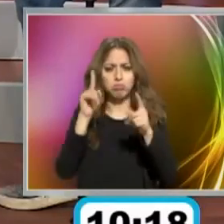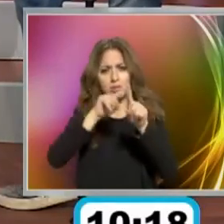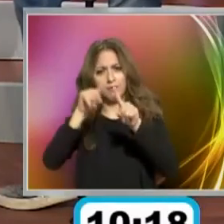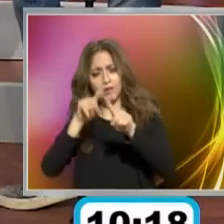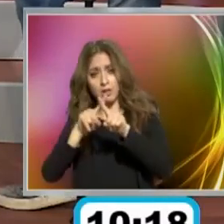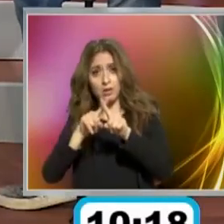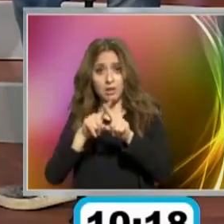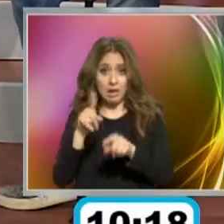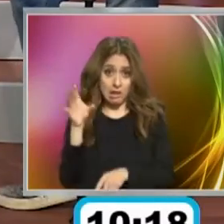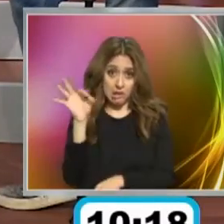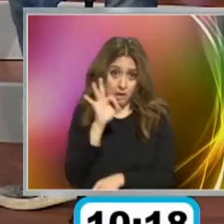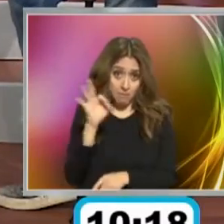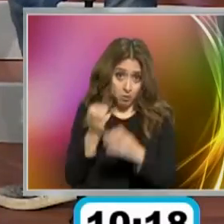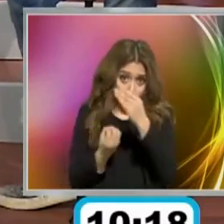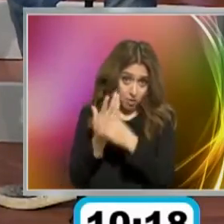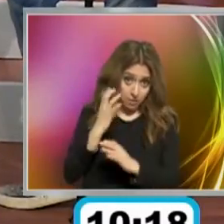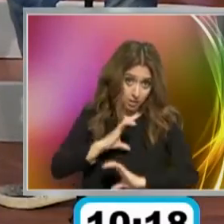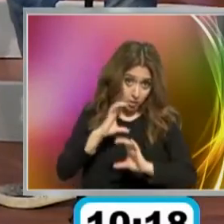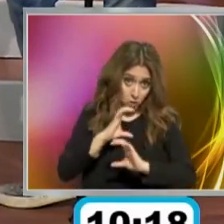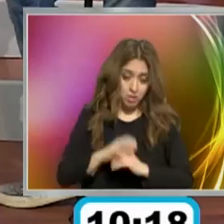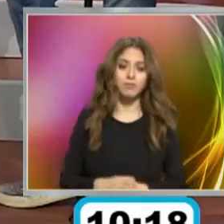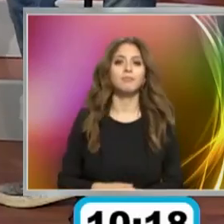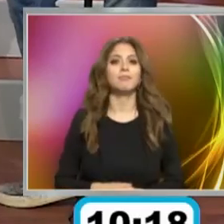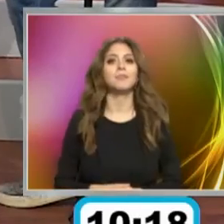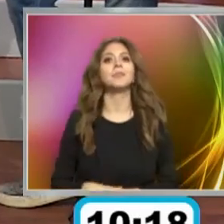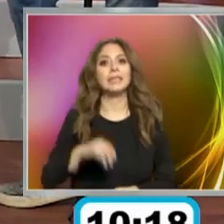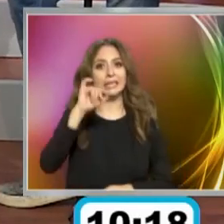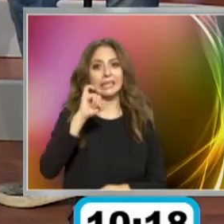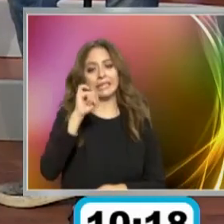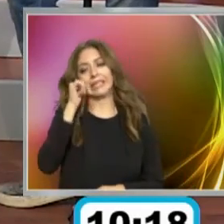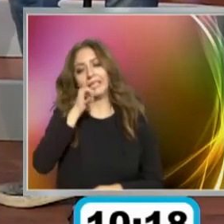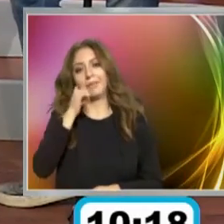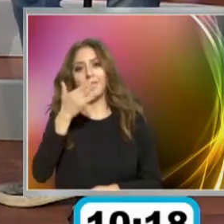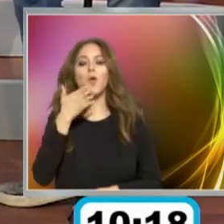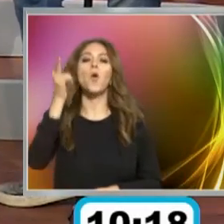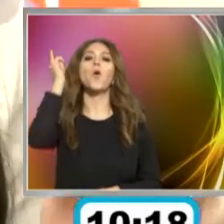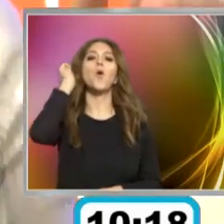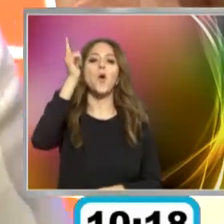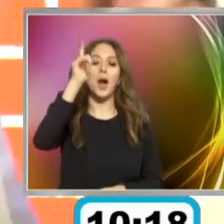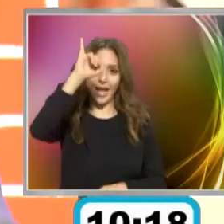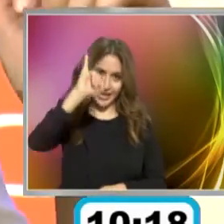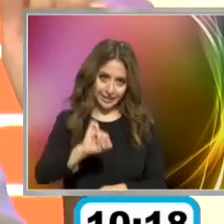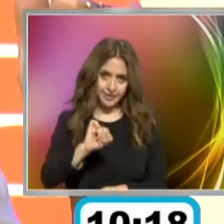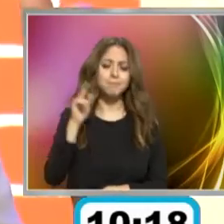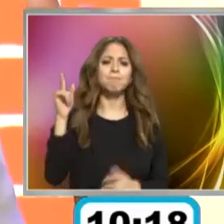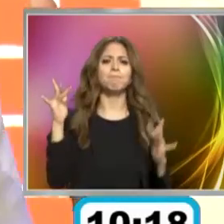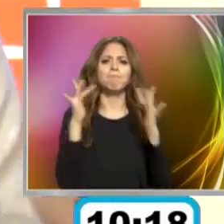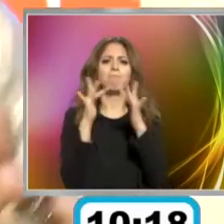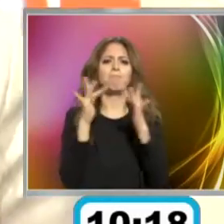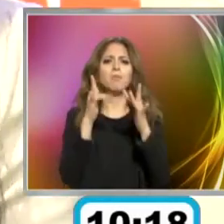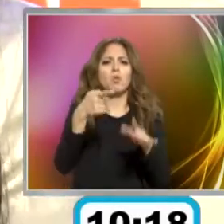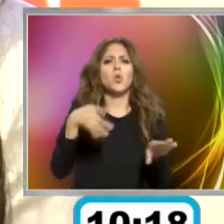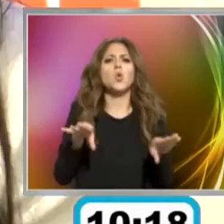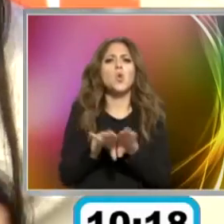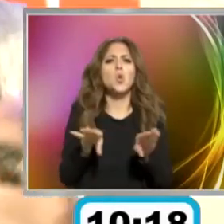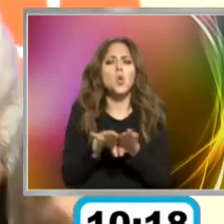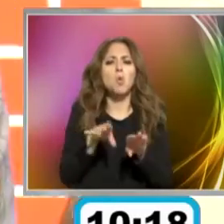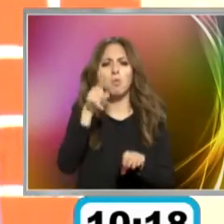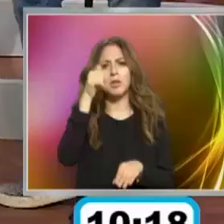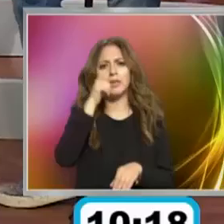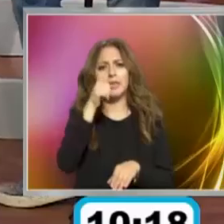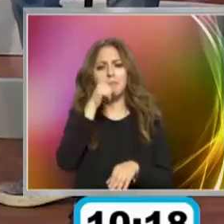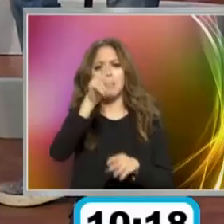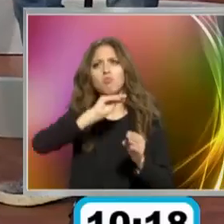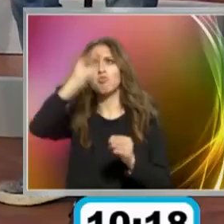vez con nuevos temas. Sí, claro, siempre. Muy Intentaremos. bien, pues esperaremos que así sea. Redes sociales para que podamos estar al día con todos